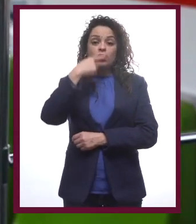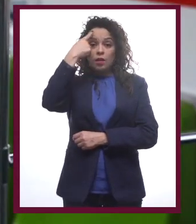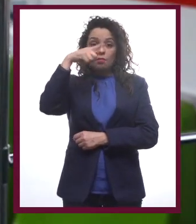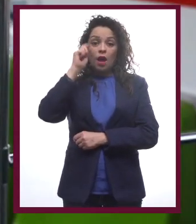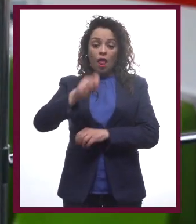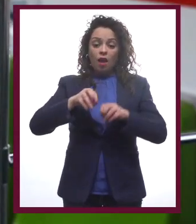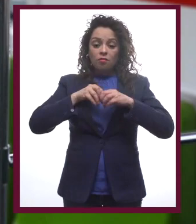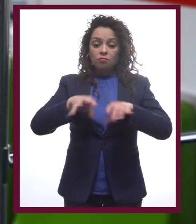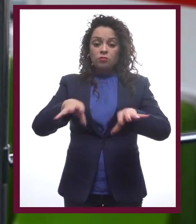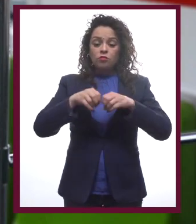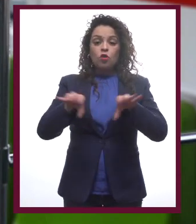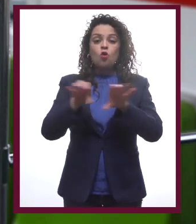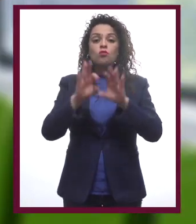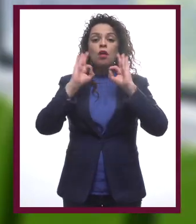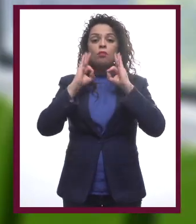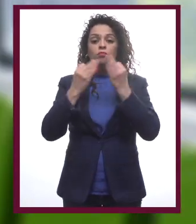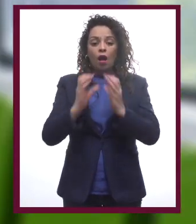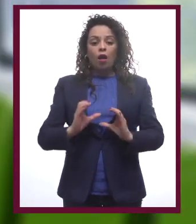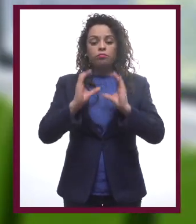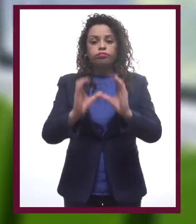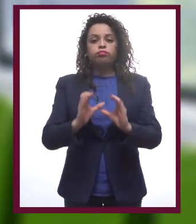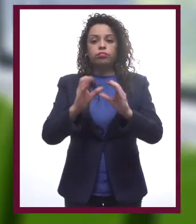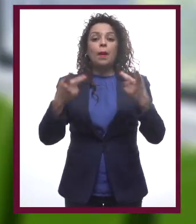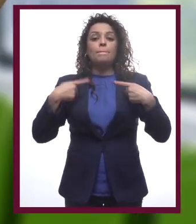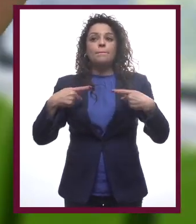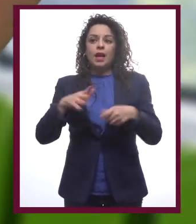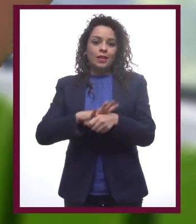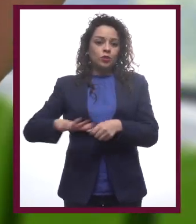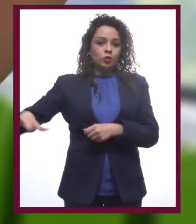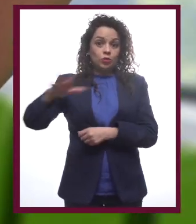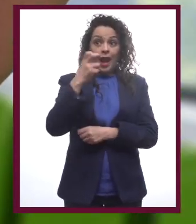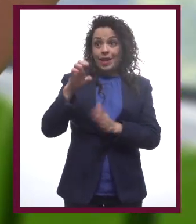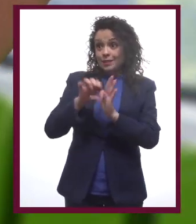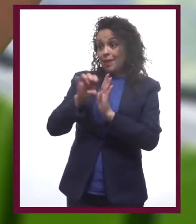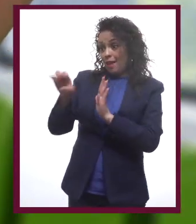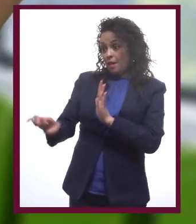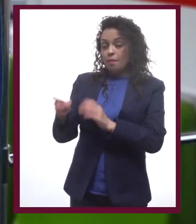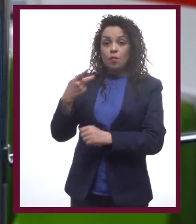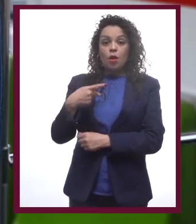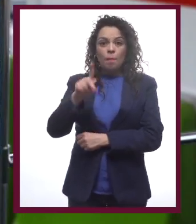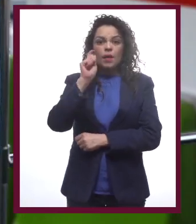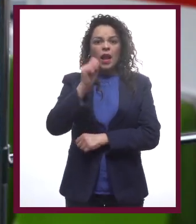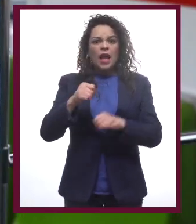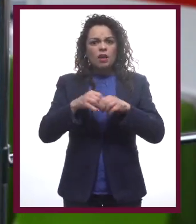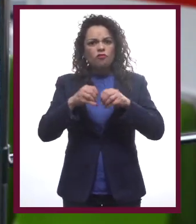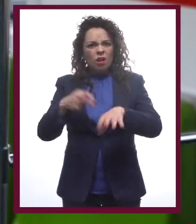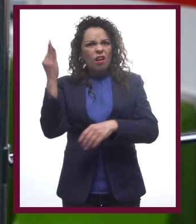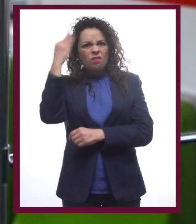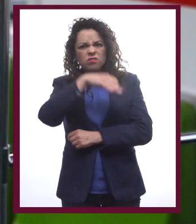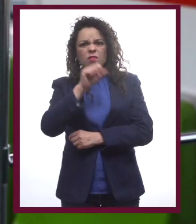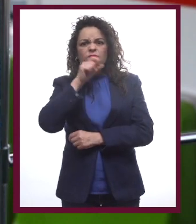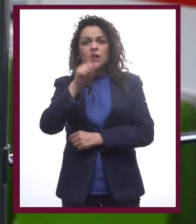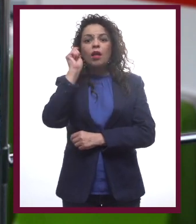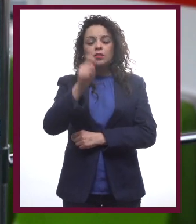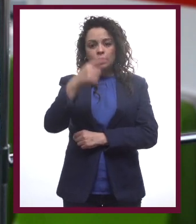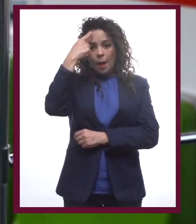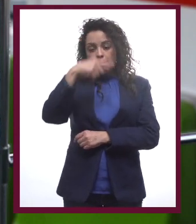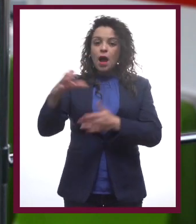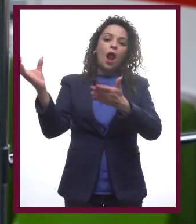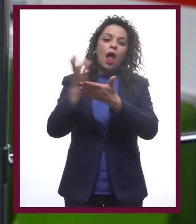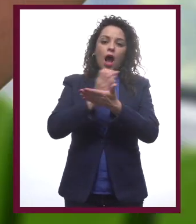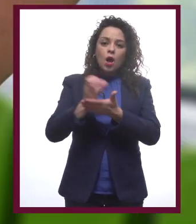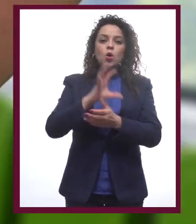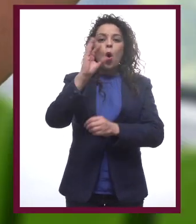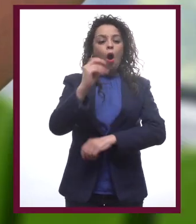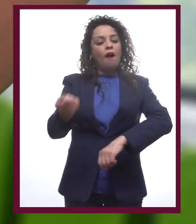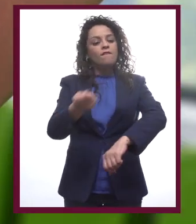útil para difundir y promover las medidas de prevención de la población, por ejemplo. Pero por otro lado, ha esparcido información falsa sobre